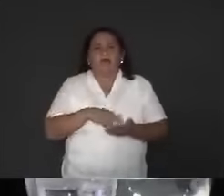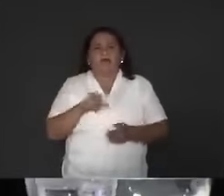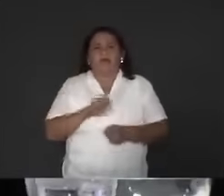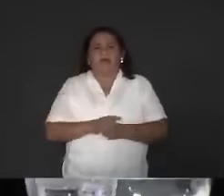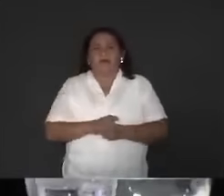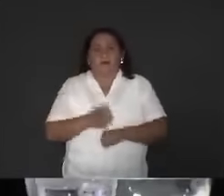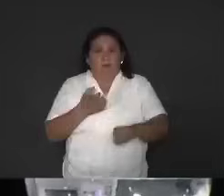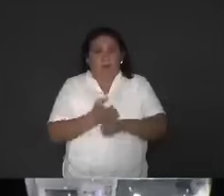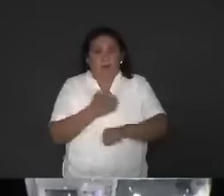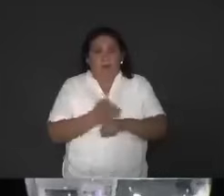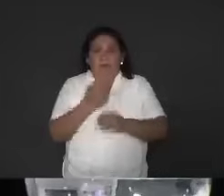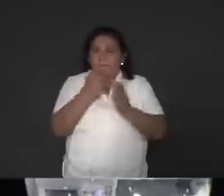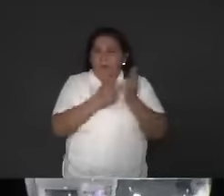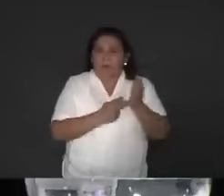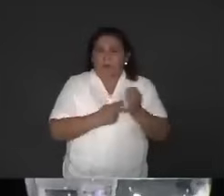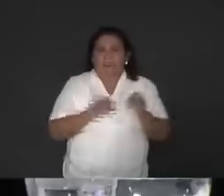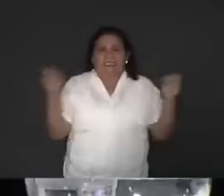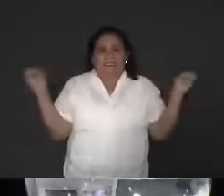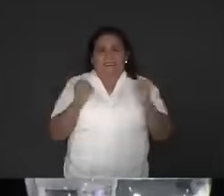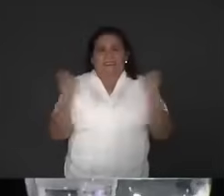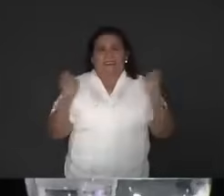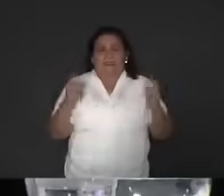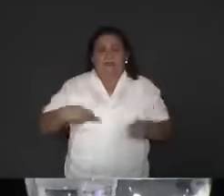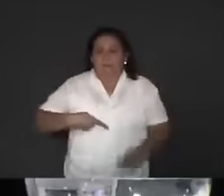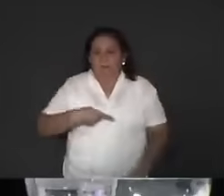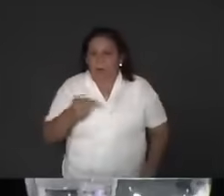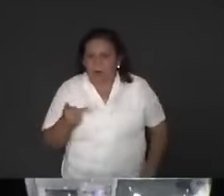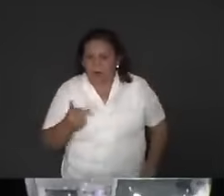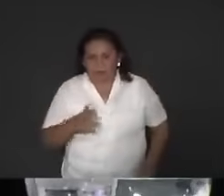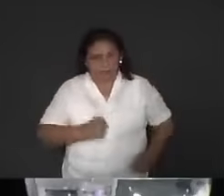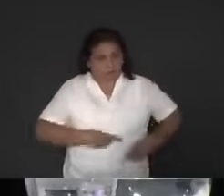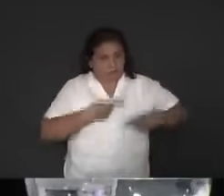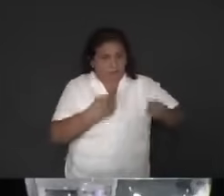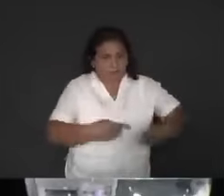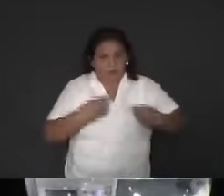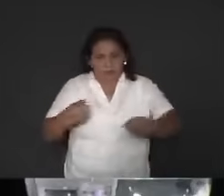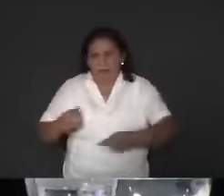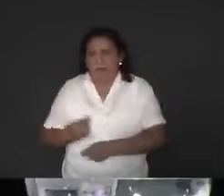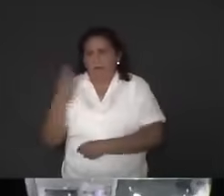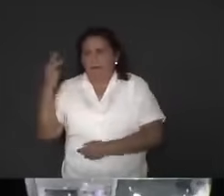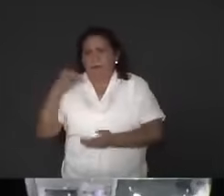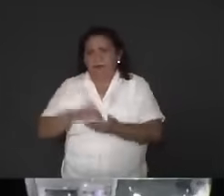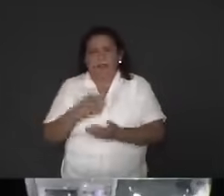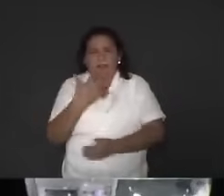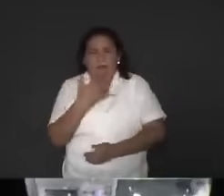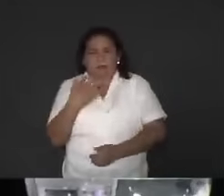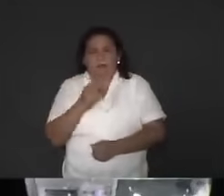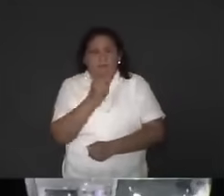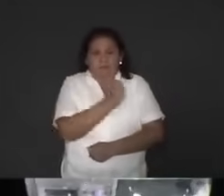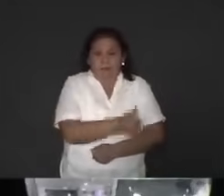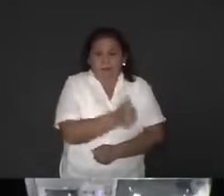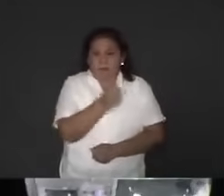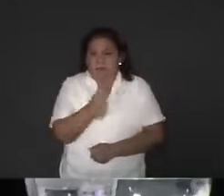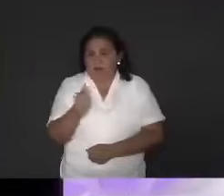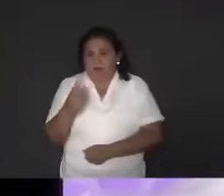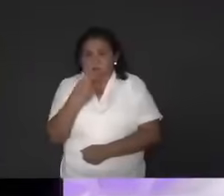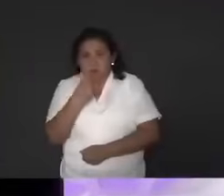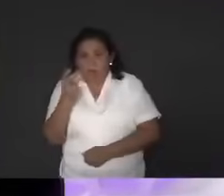estatal para el programa Cero Pobreza, que entregará 3.500 pesos al mes a cada una de